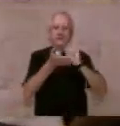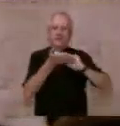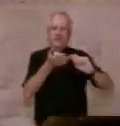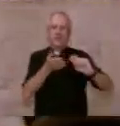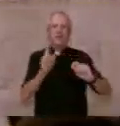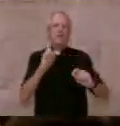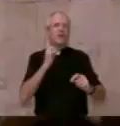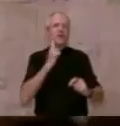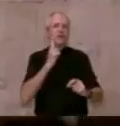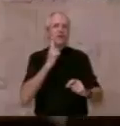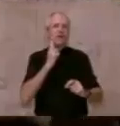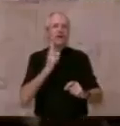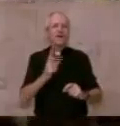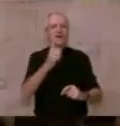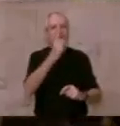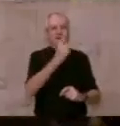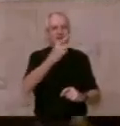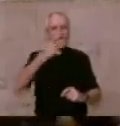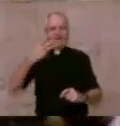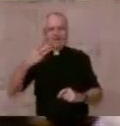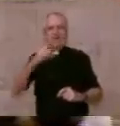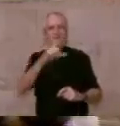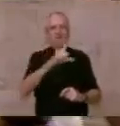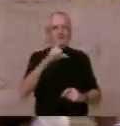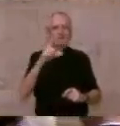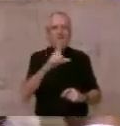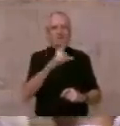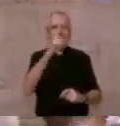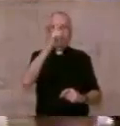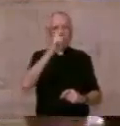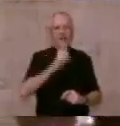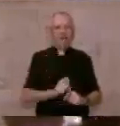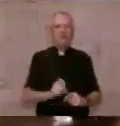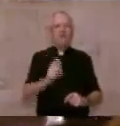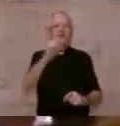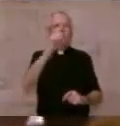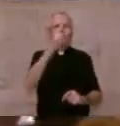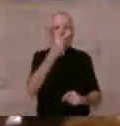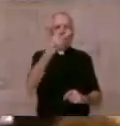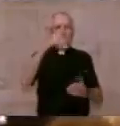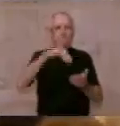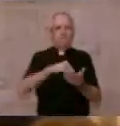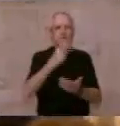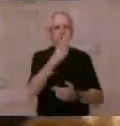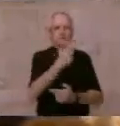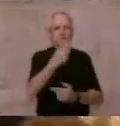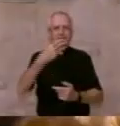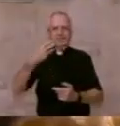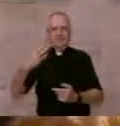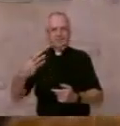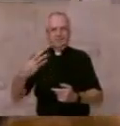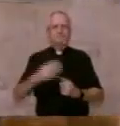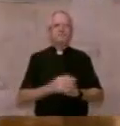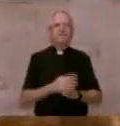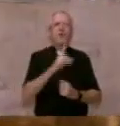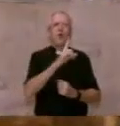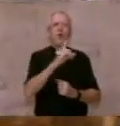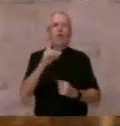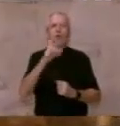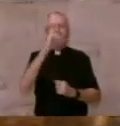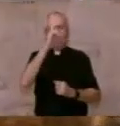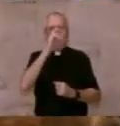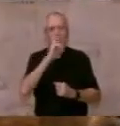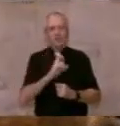Dado en Roma, en Laterà, el día 13 del mes de julio del año del Señor 2023, un décimo de